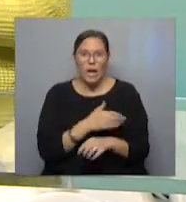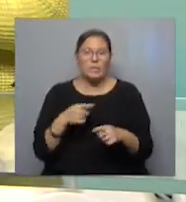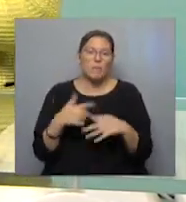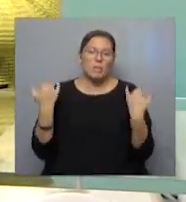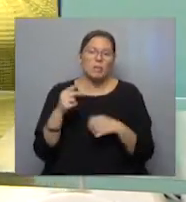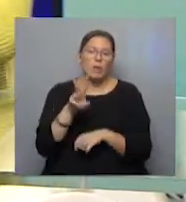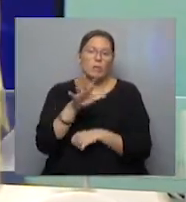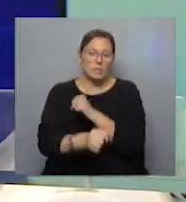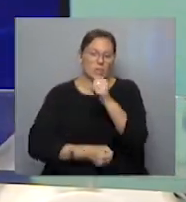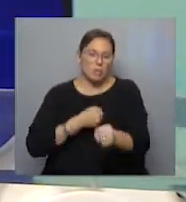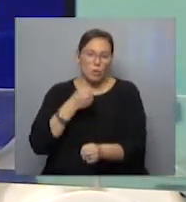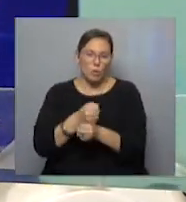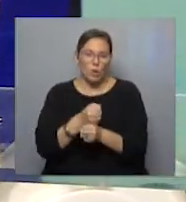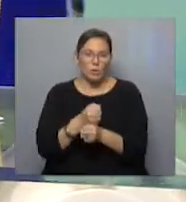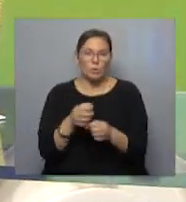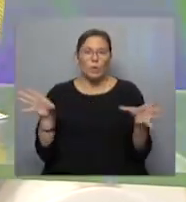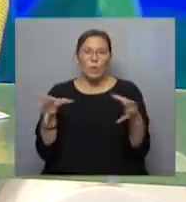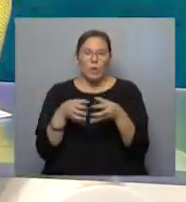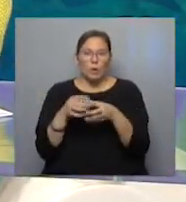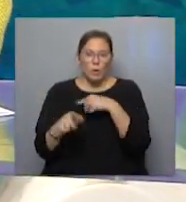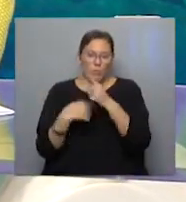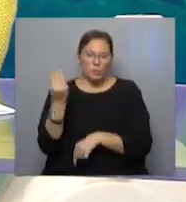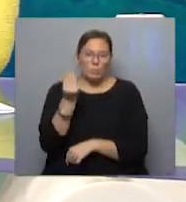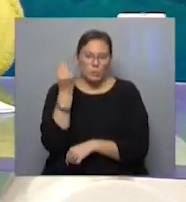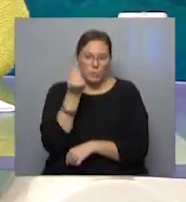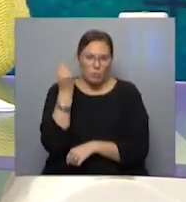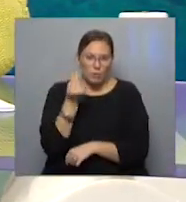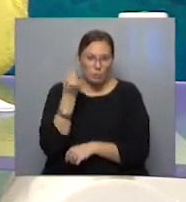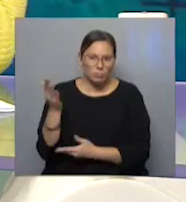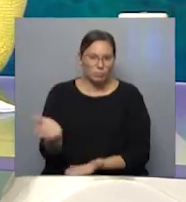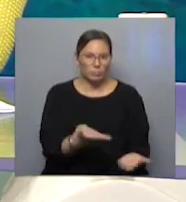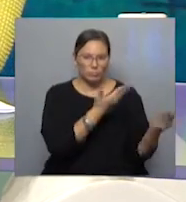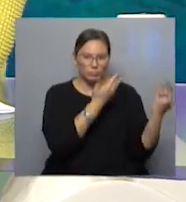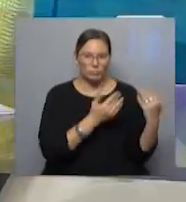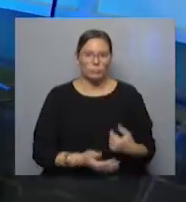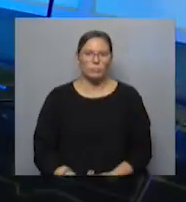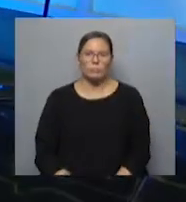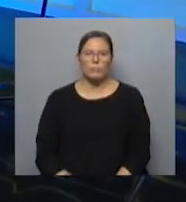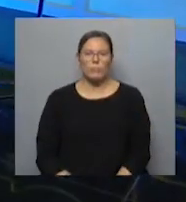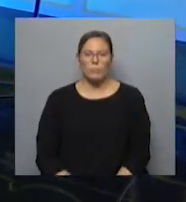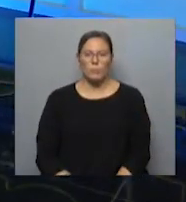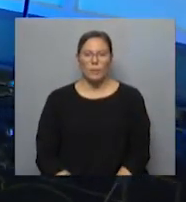de los 25 años del colectivo el próximo sábado. Así que, adelante.